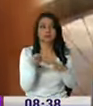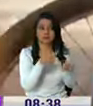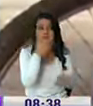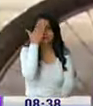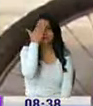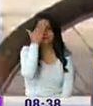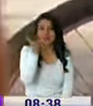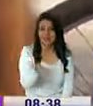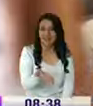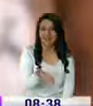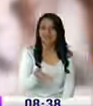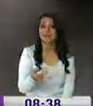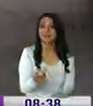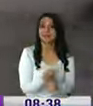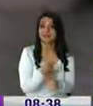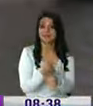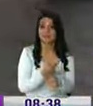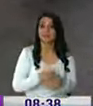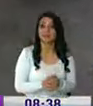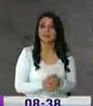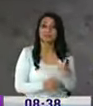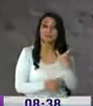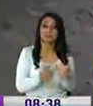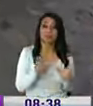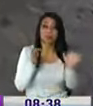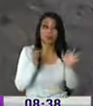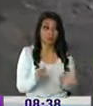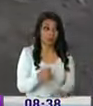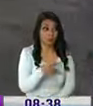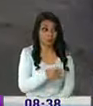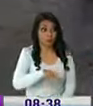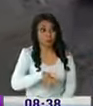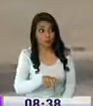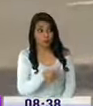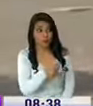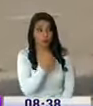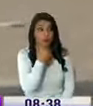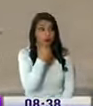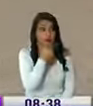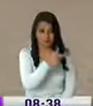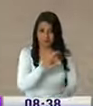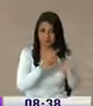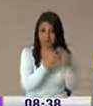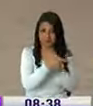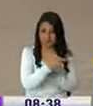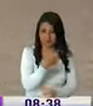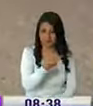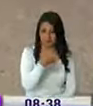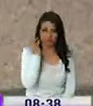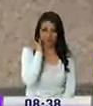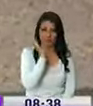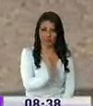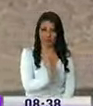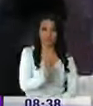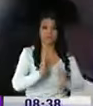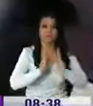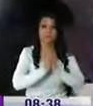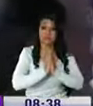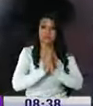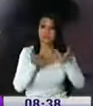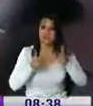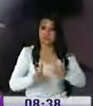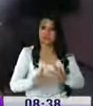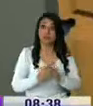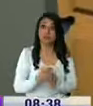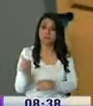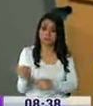sucedido. De hecho, hubo quienes a partir de la tesis de los familiares de las perjudicadas, clamaron. Vengan e investiguen